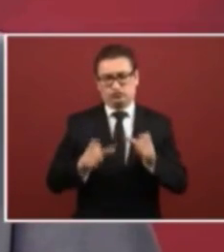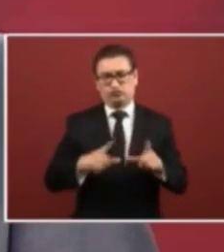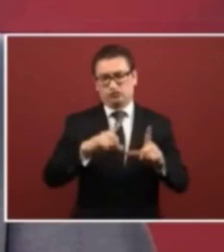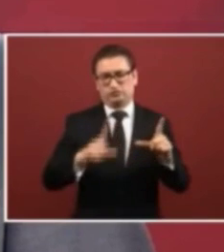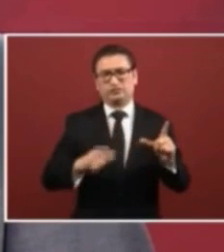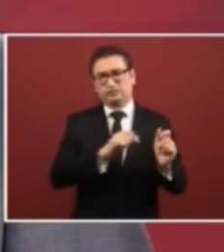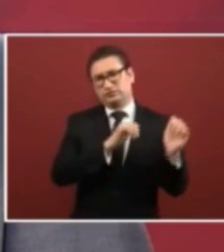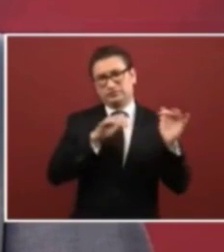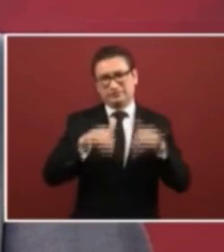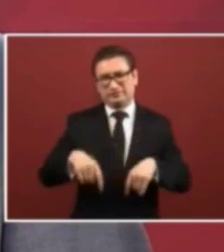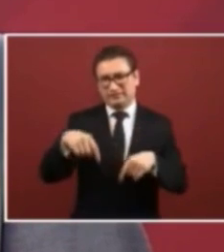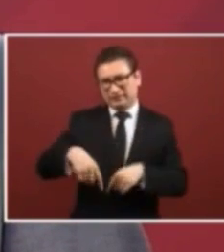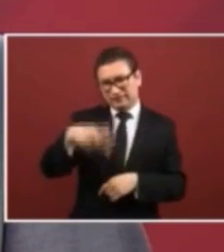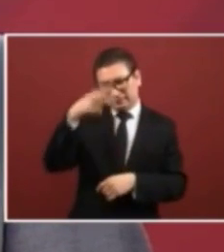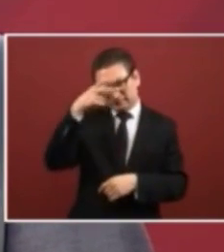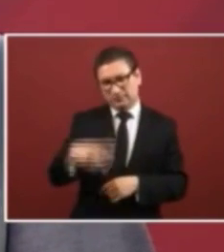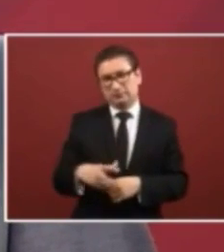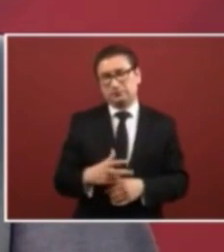Nacional.